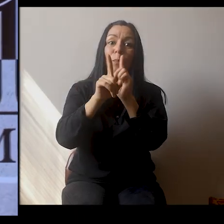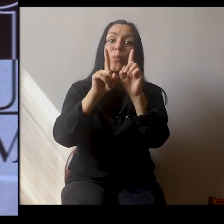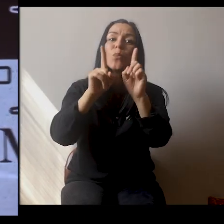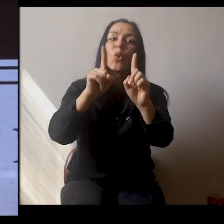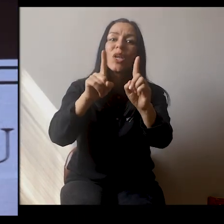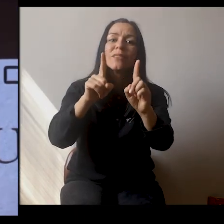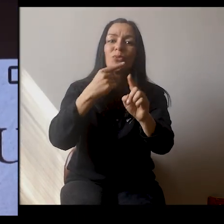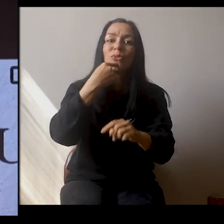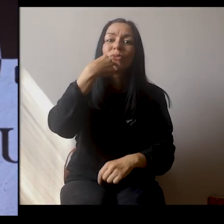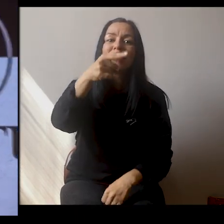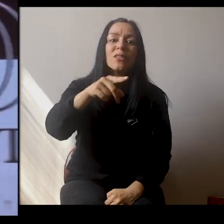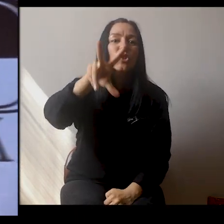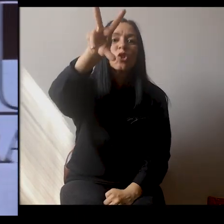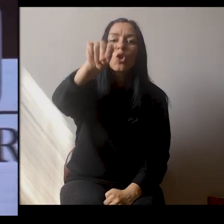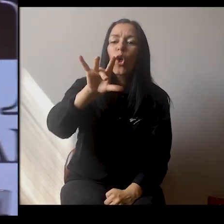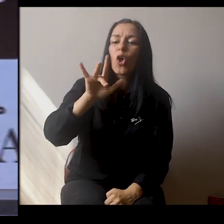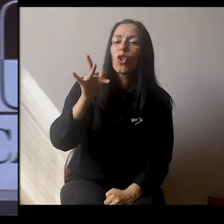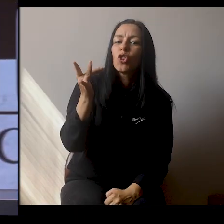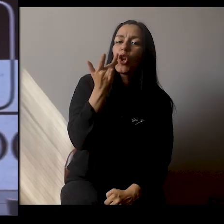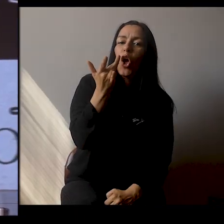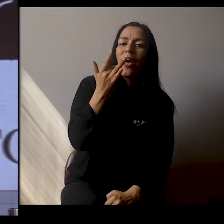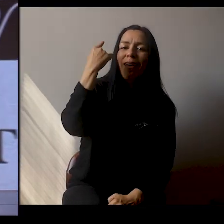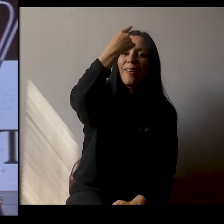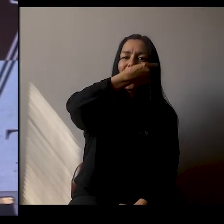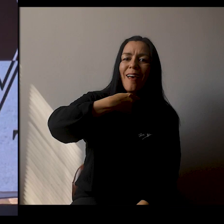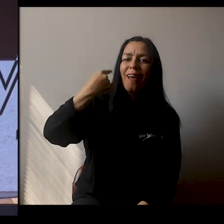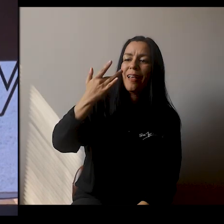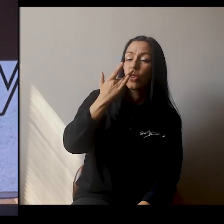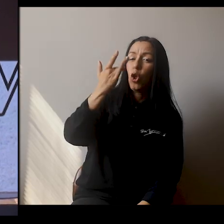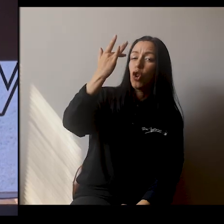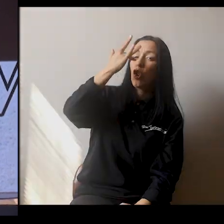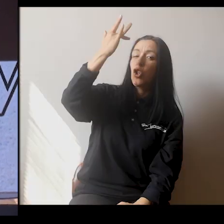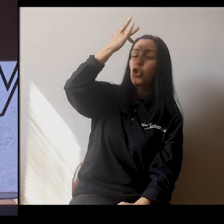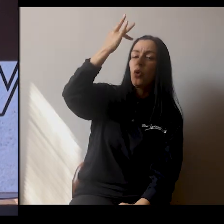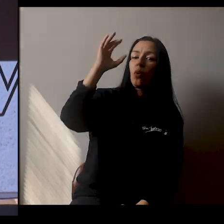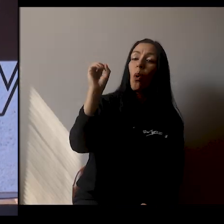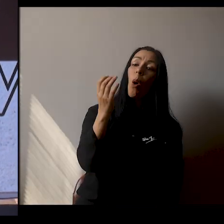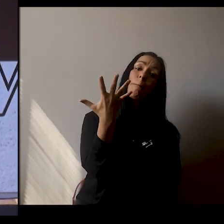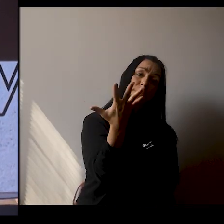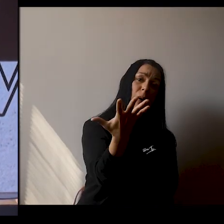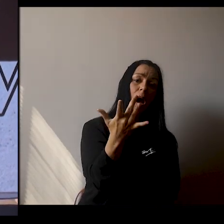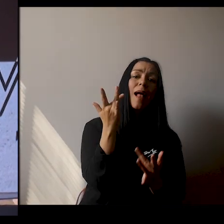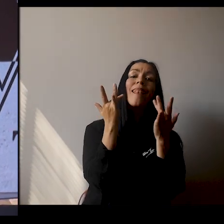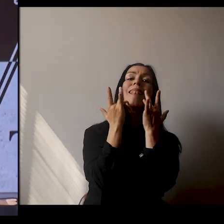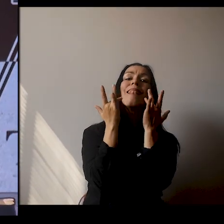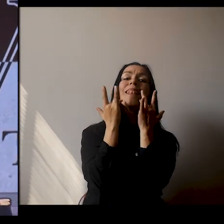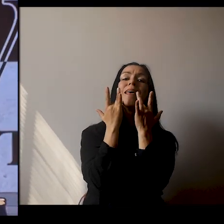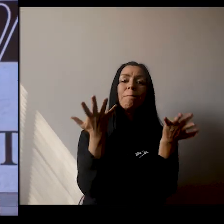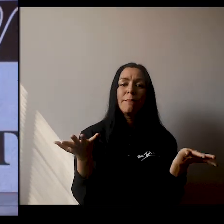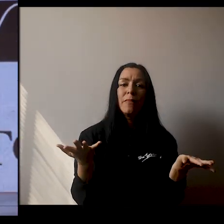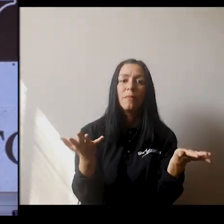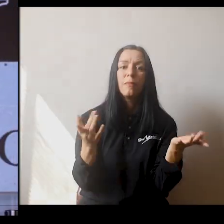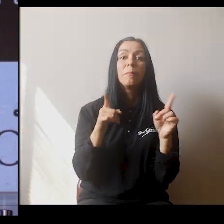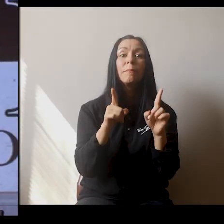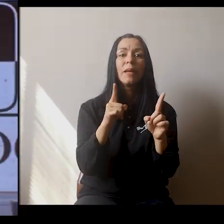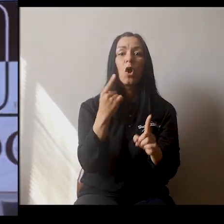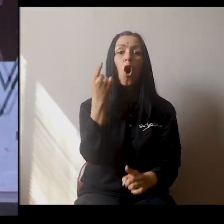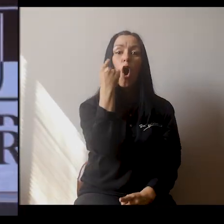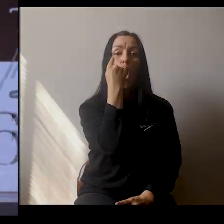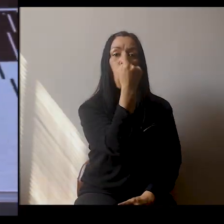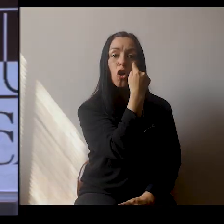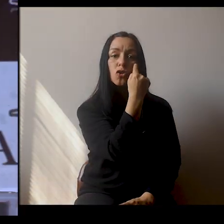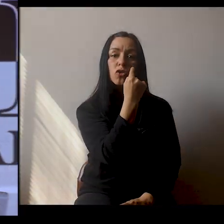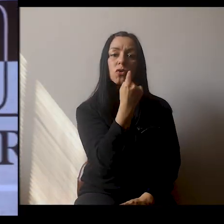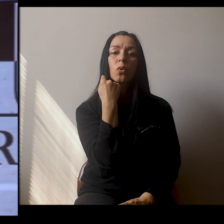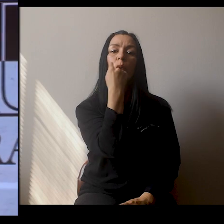eso nos están diciendo, no toquemos nuestra cara, a no ser que la mano esté limpia. Pero tengan presente